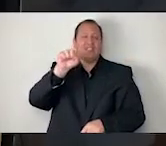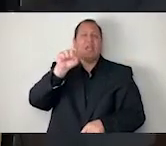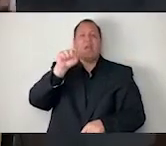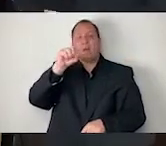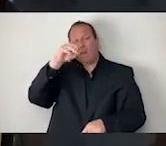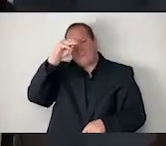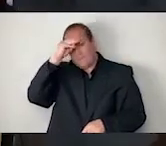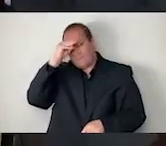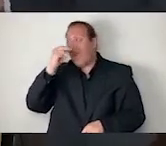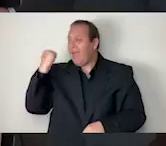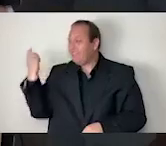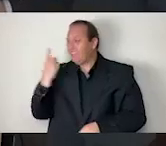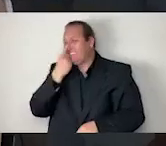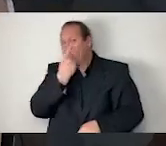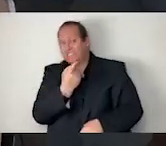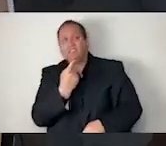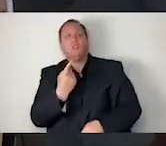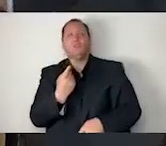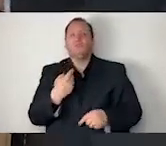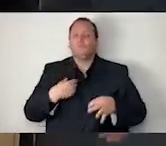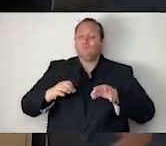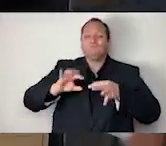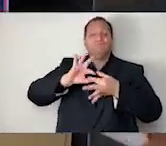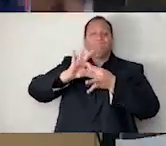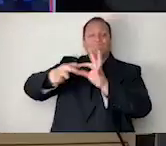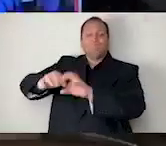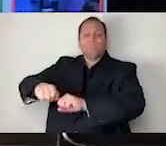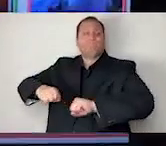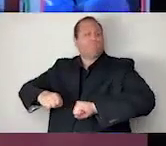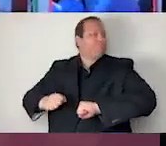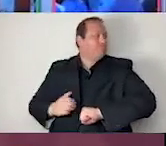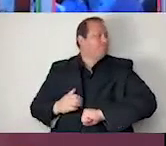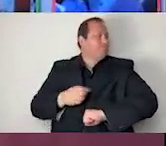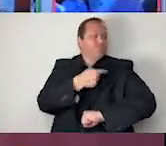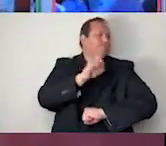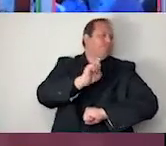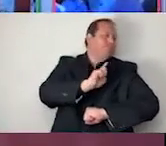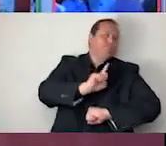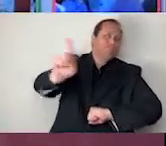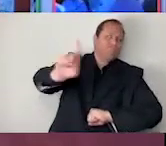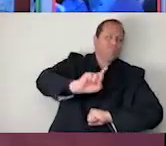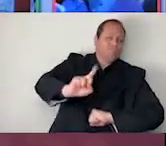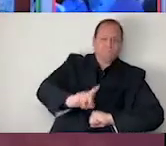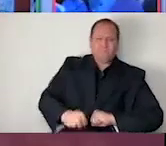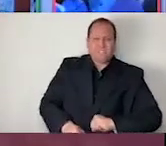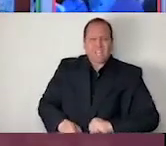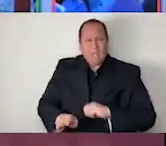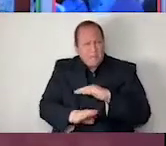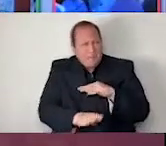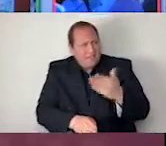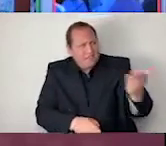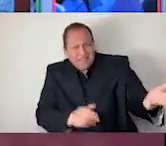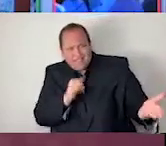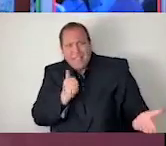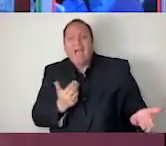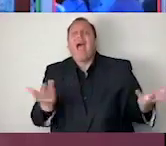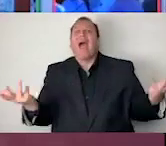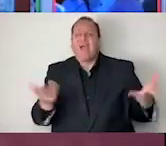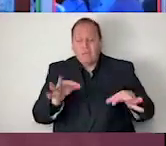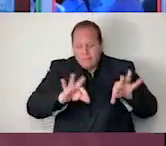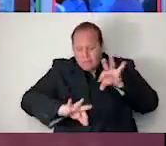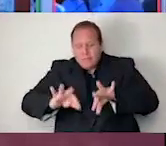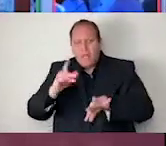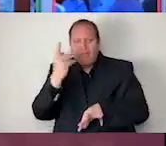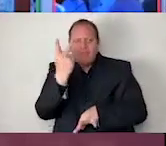cadenas y realmente pues no es una actividad esencial en sable de televisiones es el más duro si